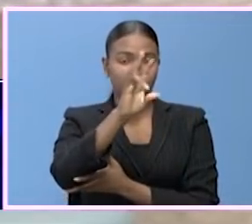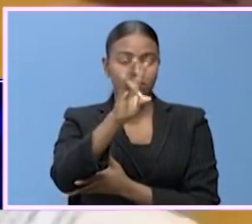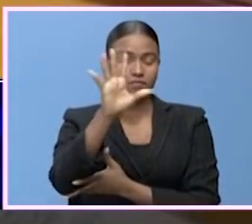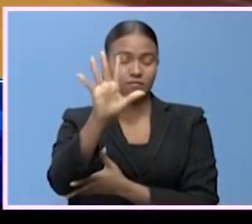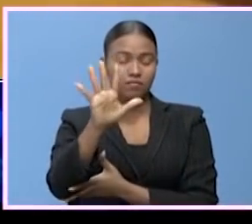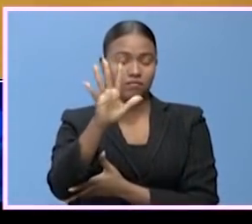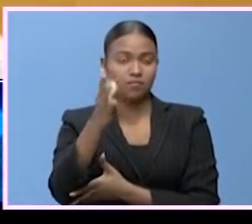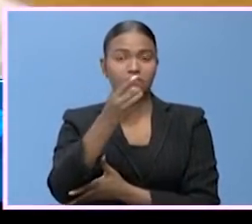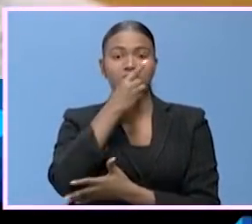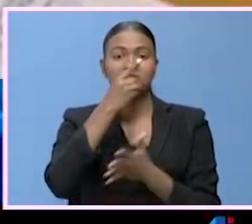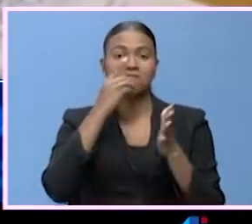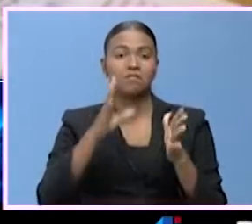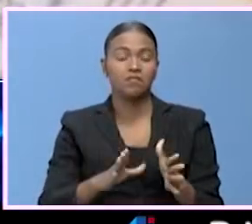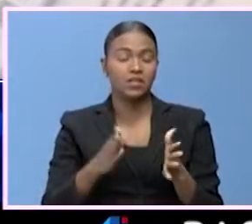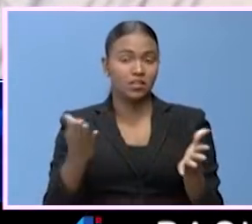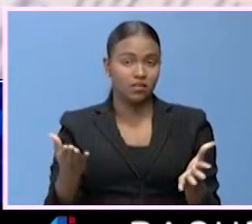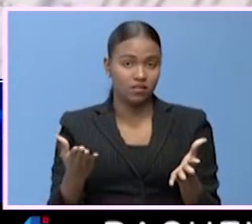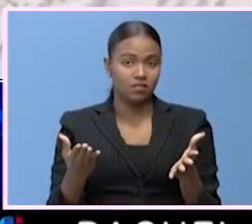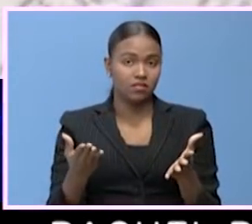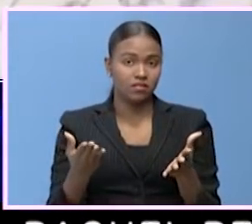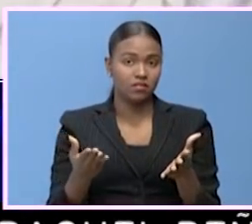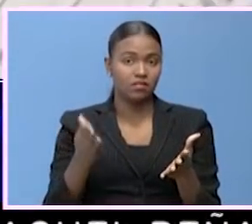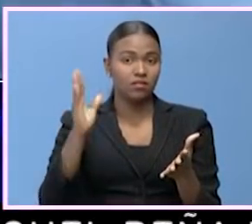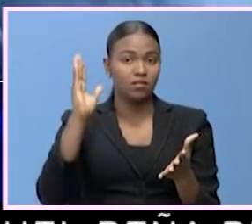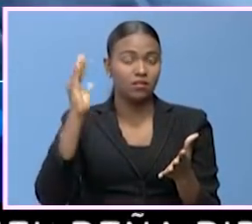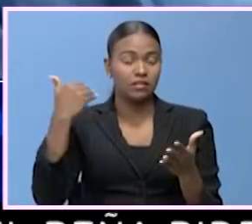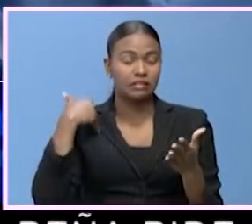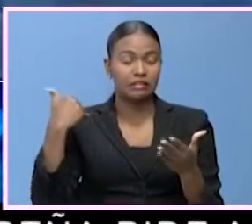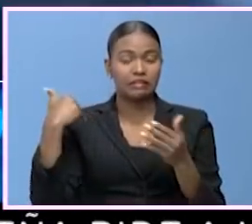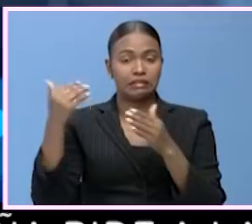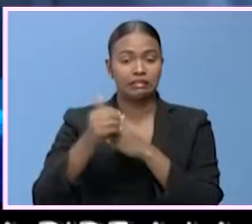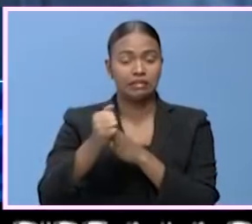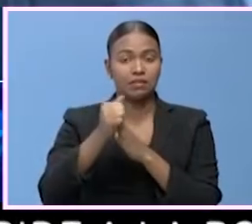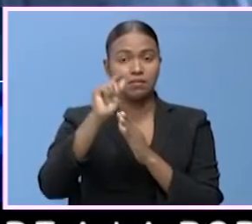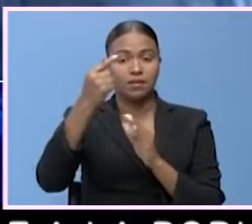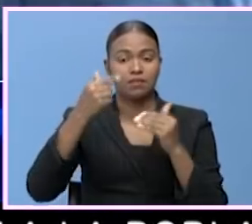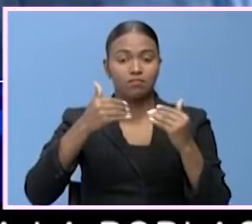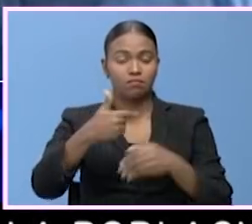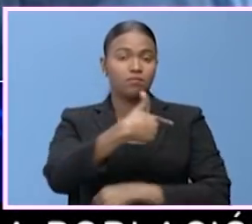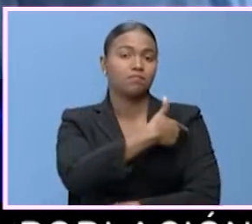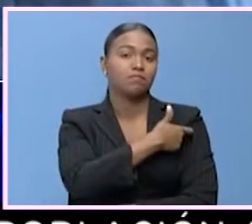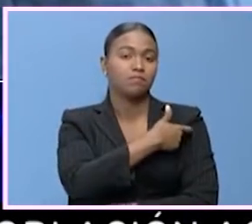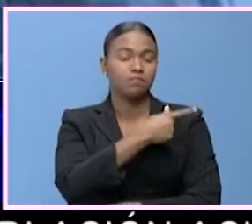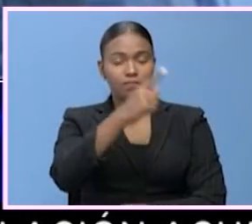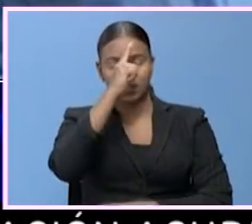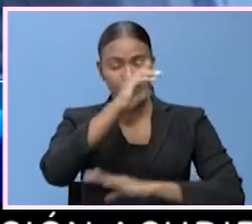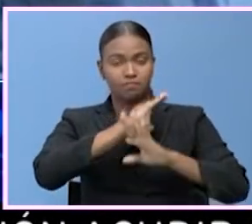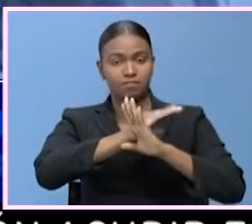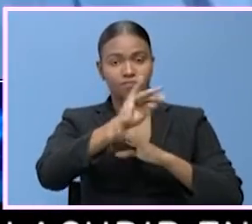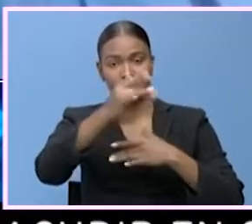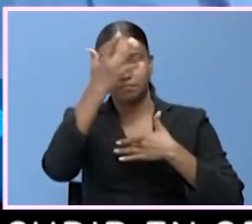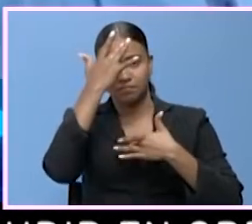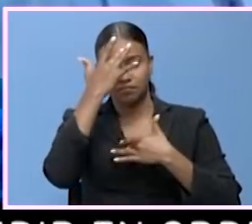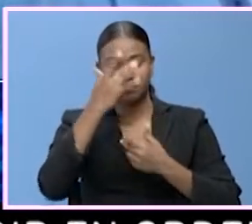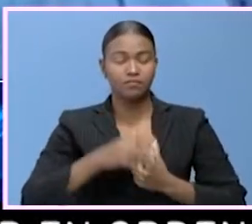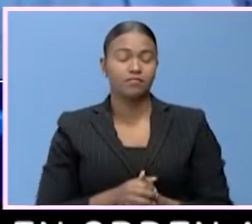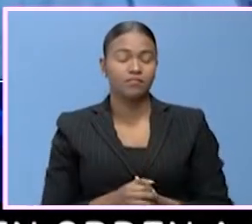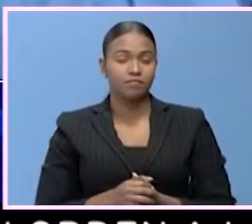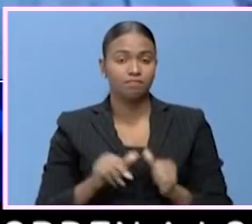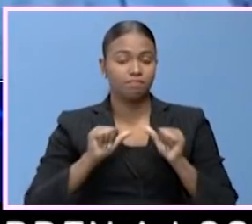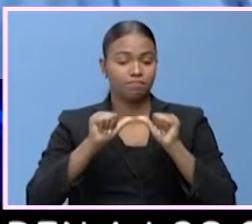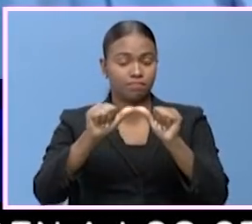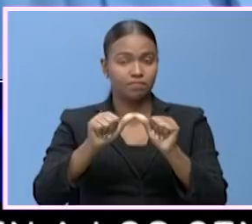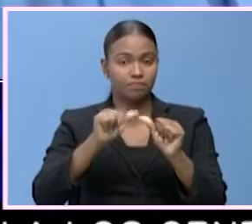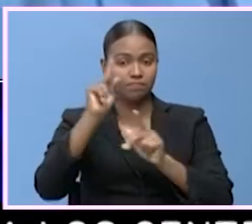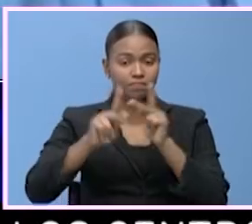105.575 dominicanos y dominicanas que han recibido la primera dosis de la vacuna contra esta enfermedad, que mantiene